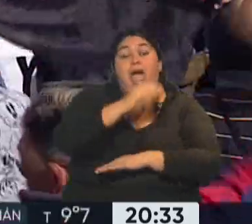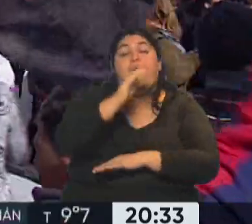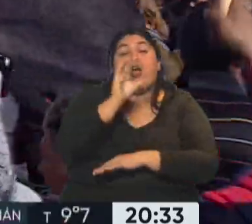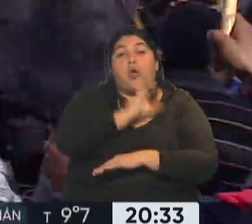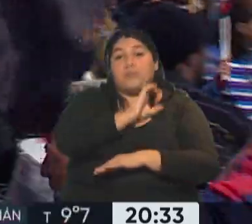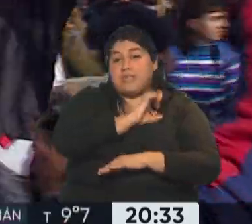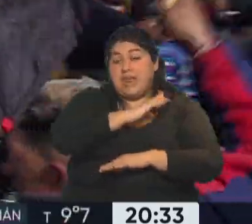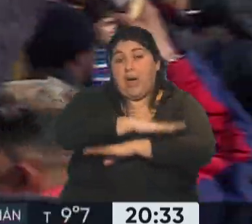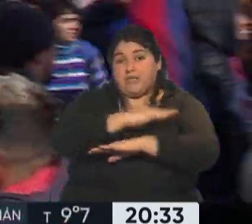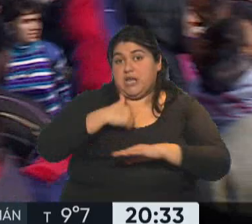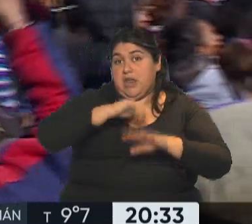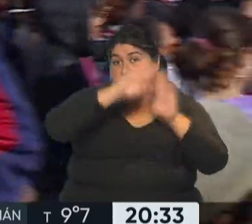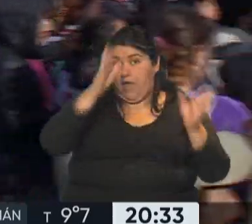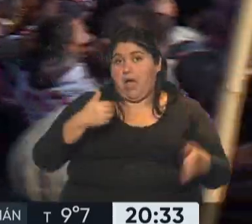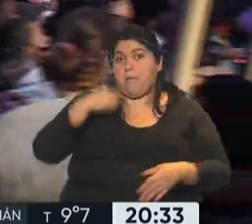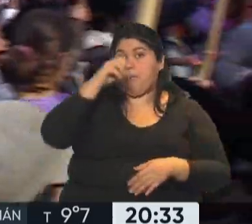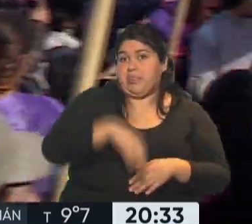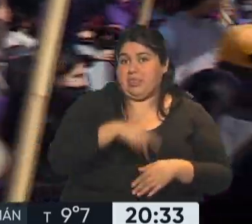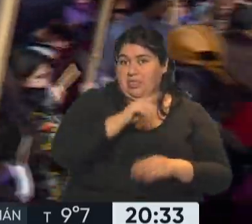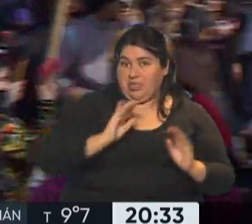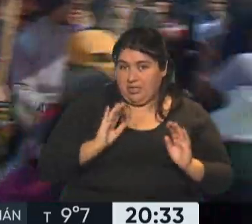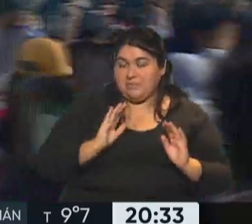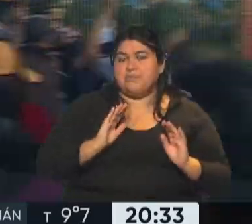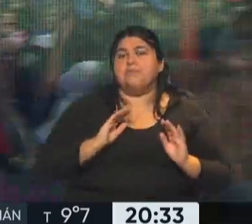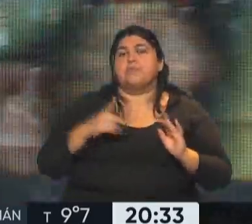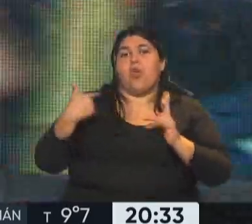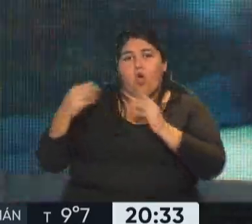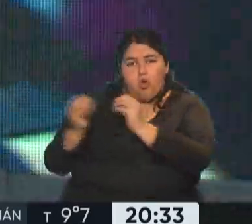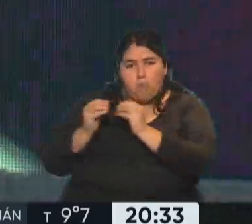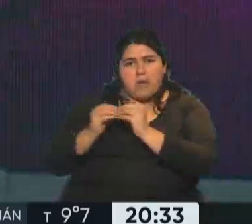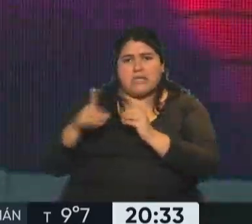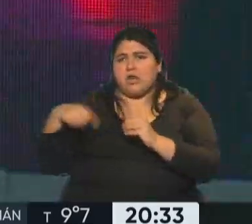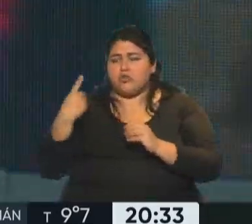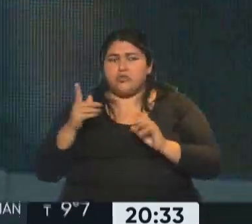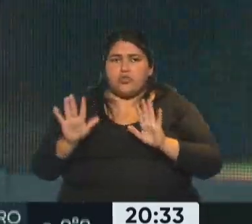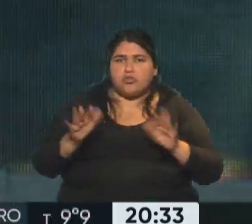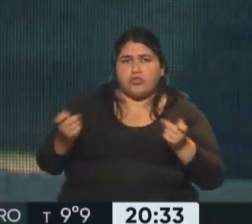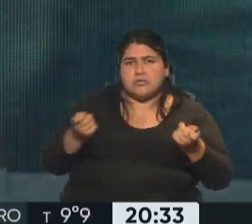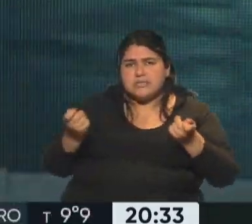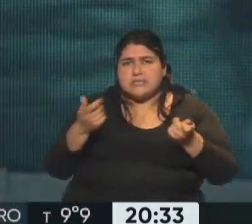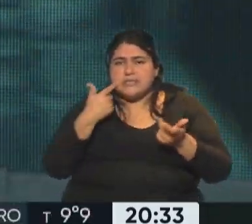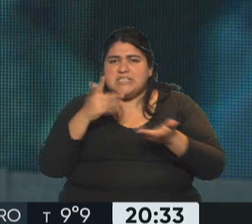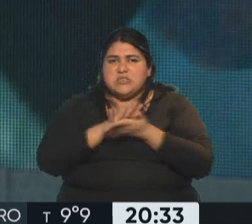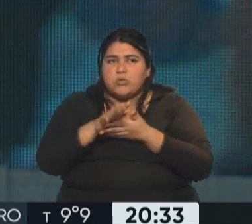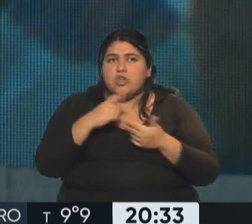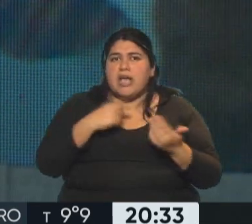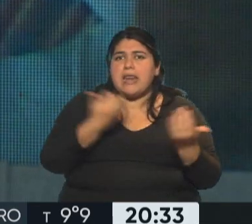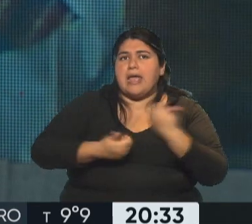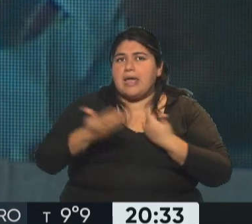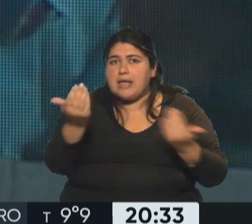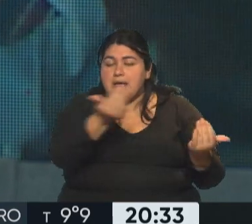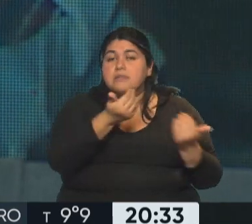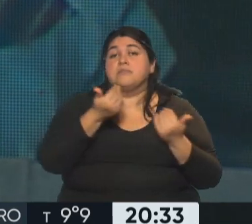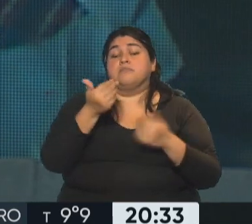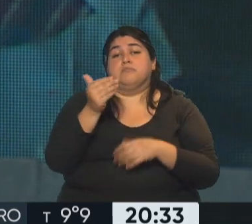Avellaneda. Allí intentamos entrar junto a una serie de compañeros que estábamos frenando para saber la situación, y dentro de la